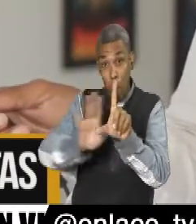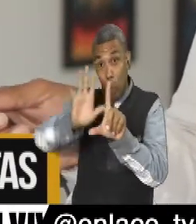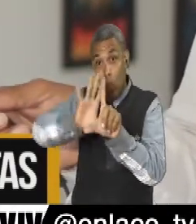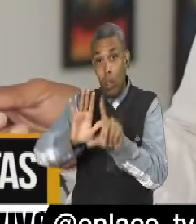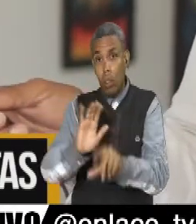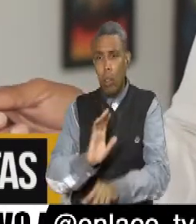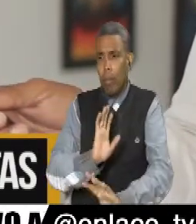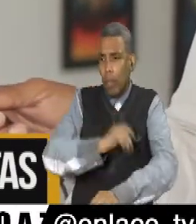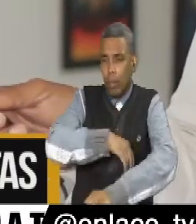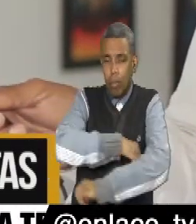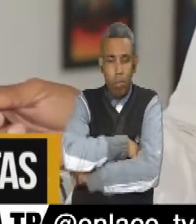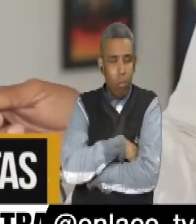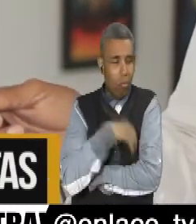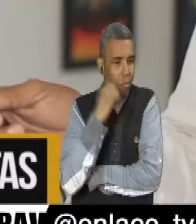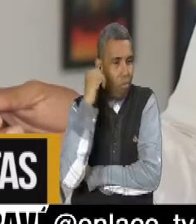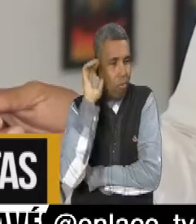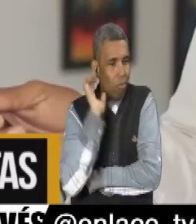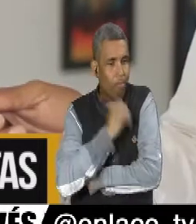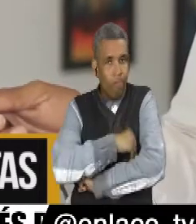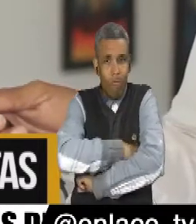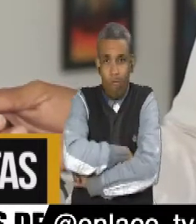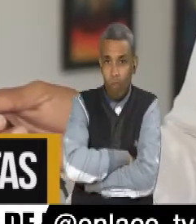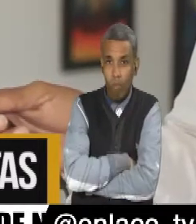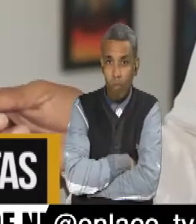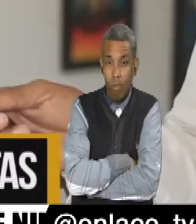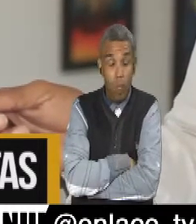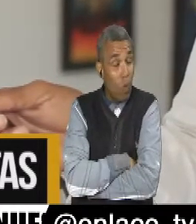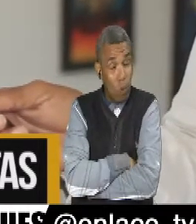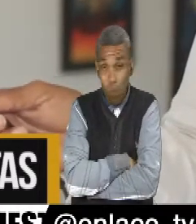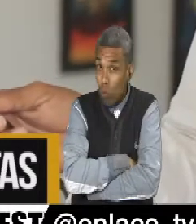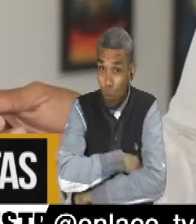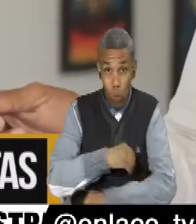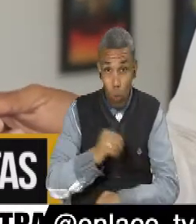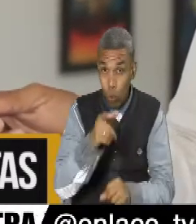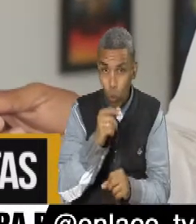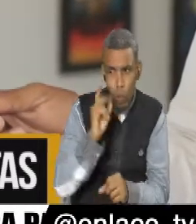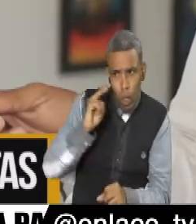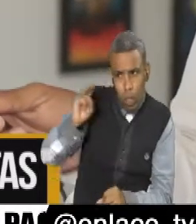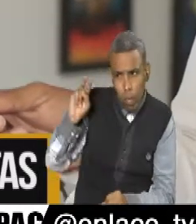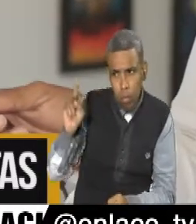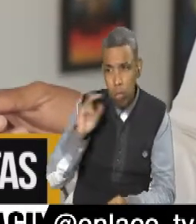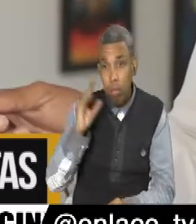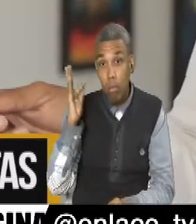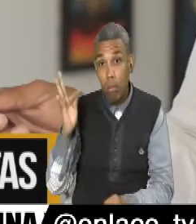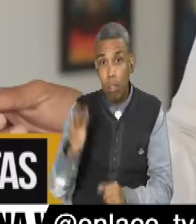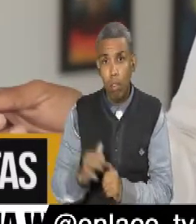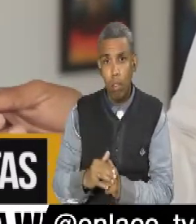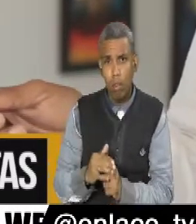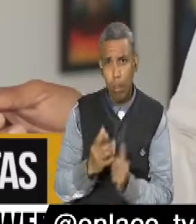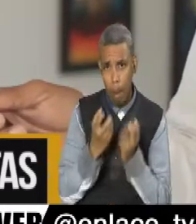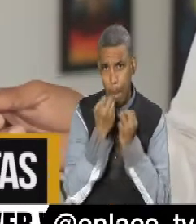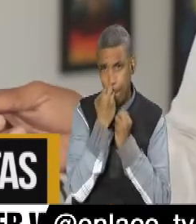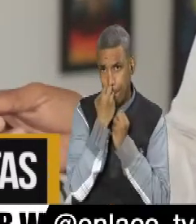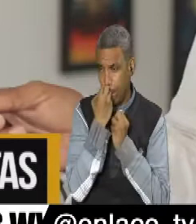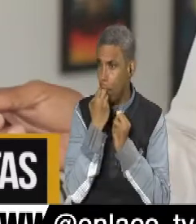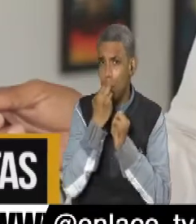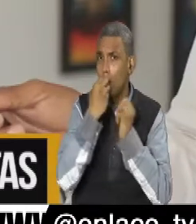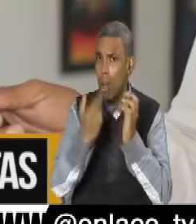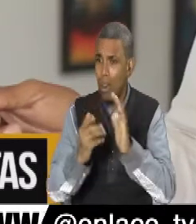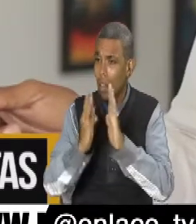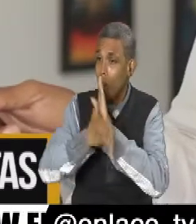quedar insensibles, porque definitivamente es triste que nuestros niños, que nuestras familias perdamos